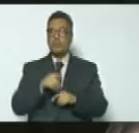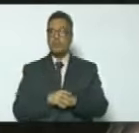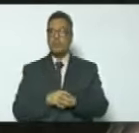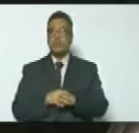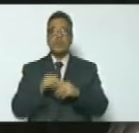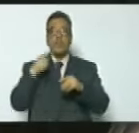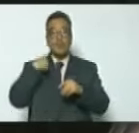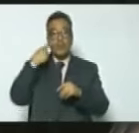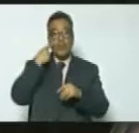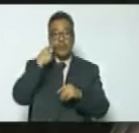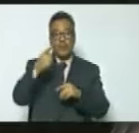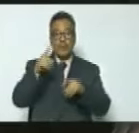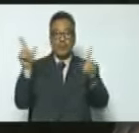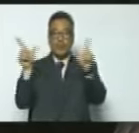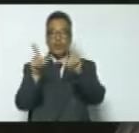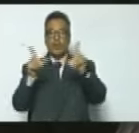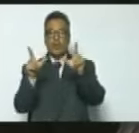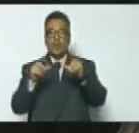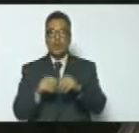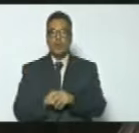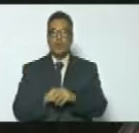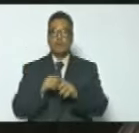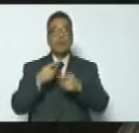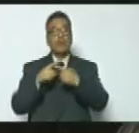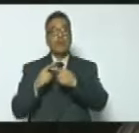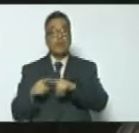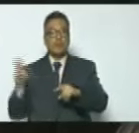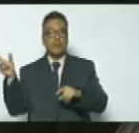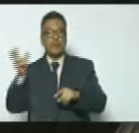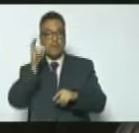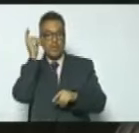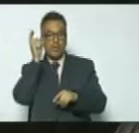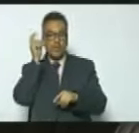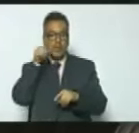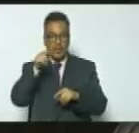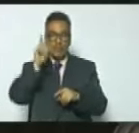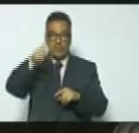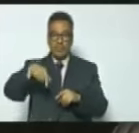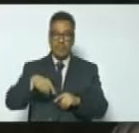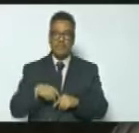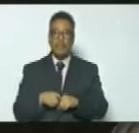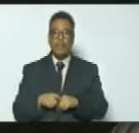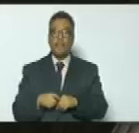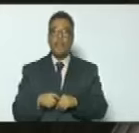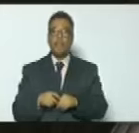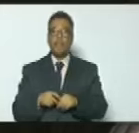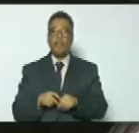los que lo veíamos por televisión y aquellos que lo escuchaban por radio también.